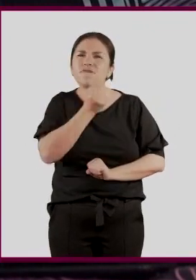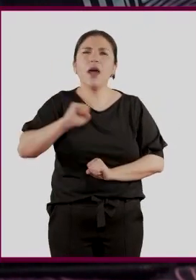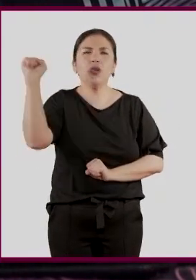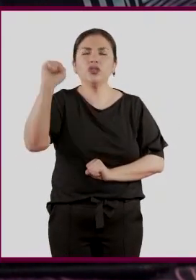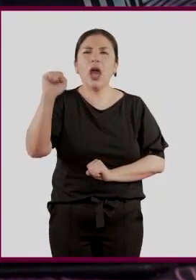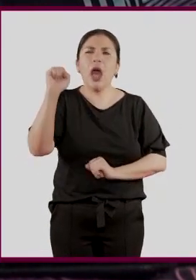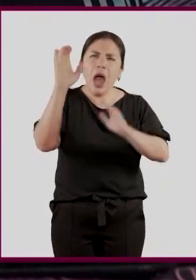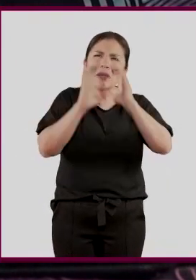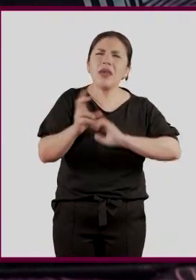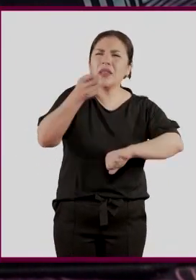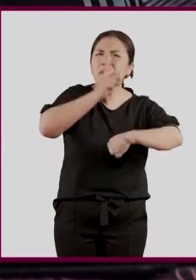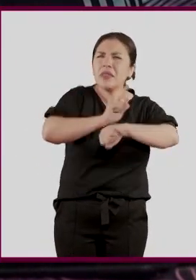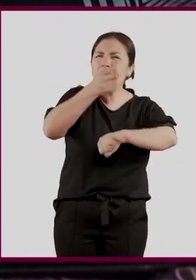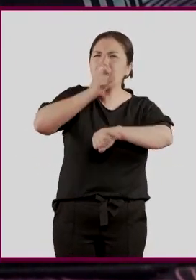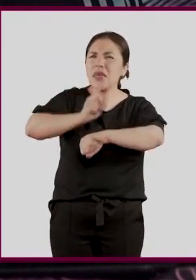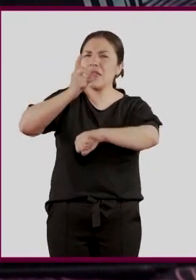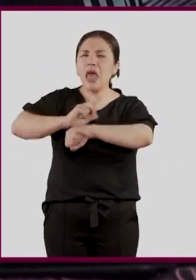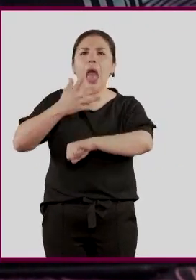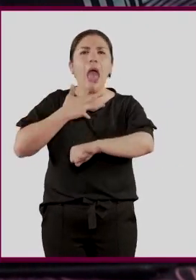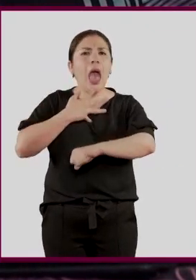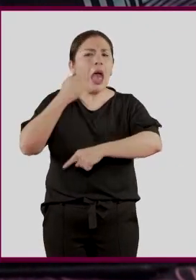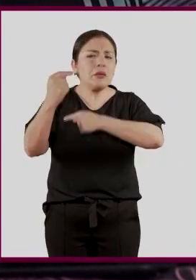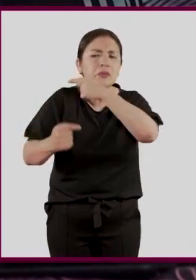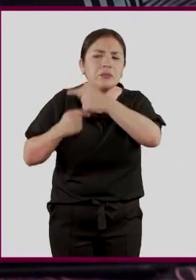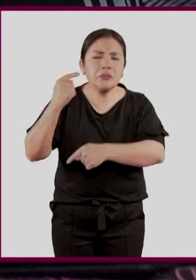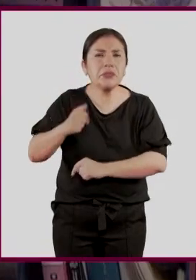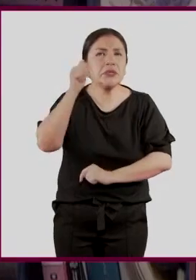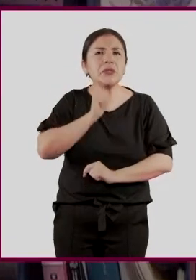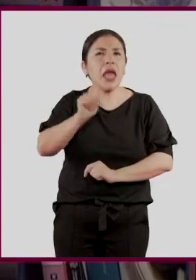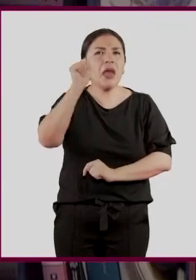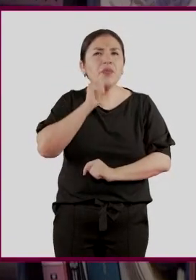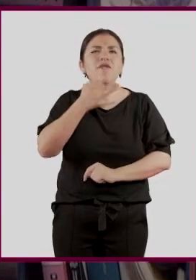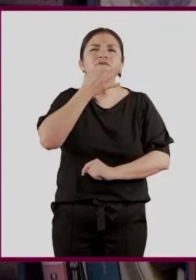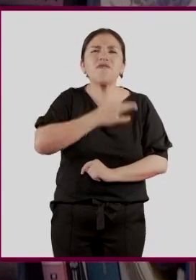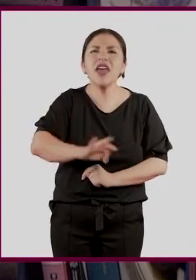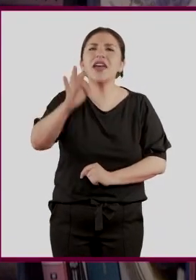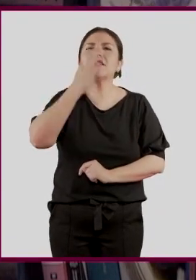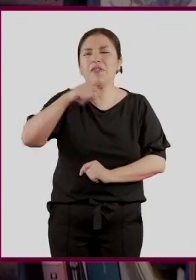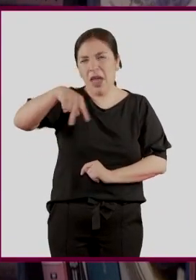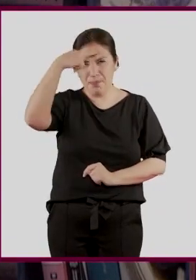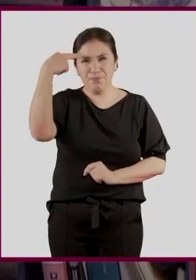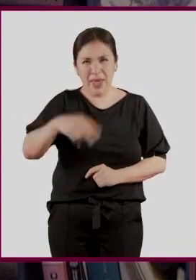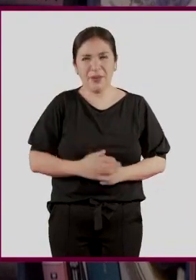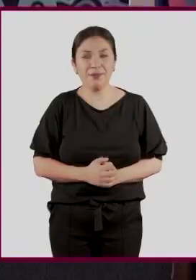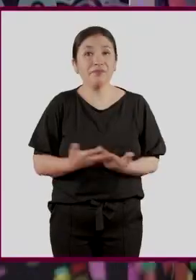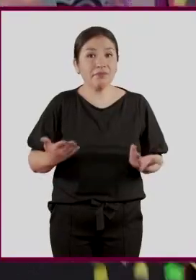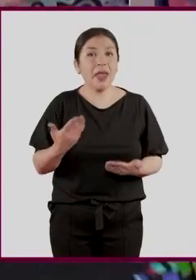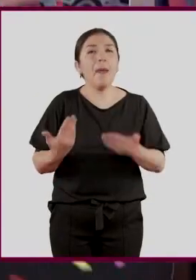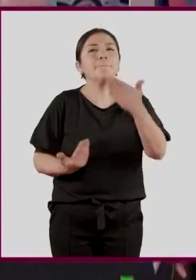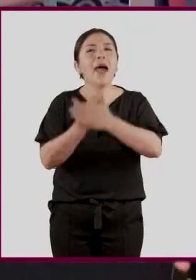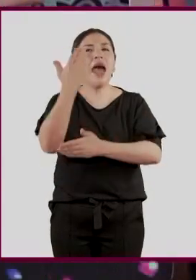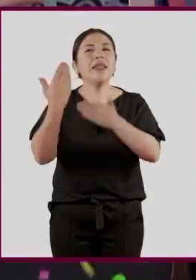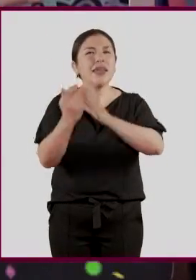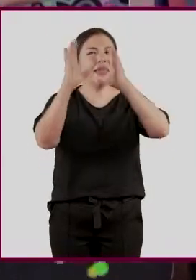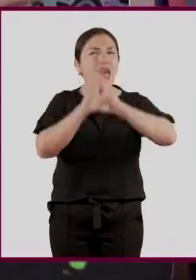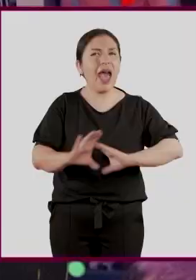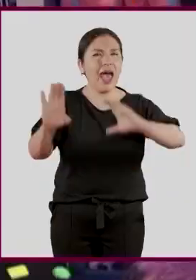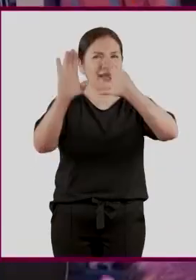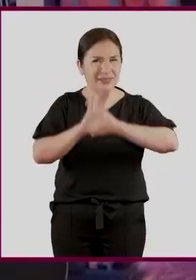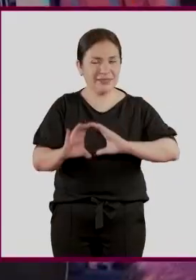famosísima. Se canta todos los días y está presente en casi todas las fiestas en México, las